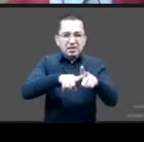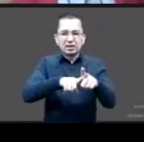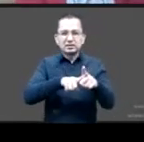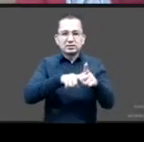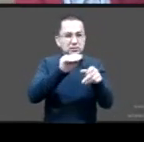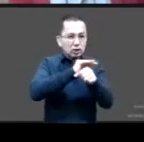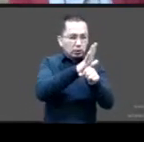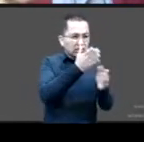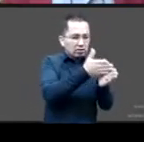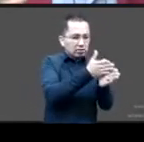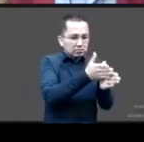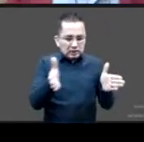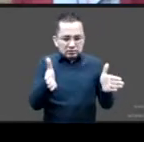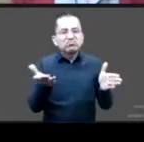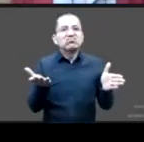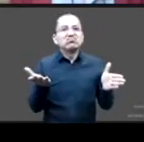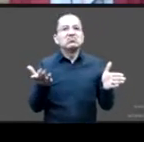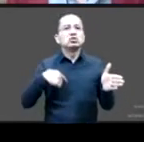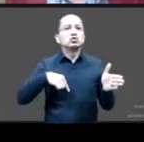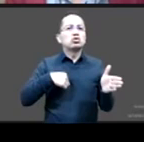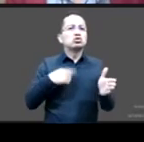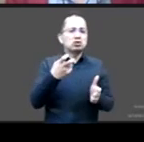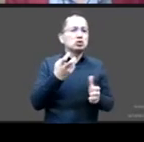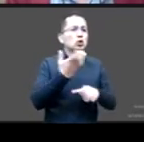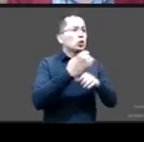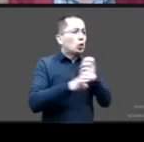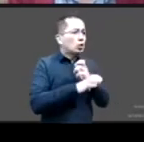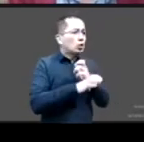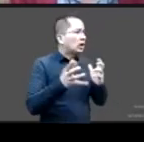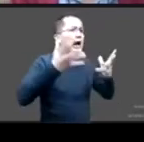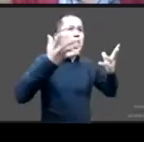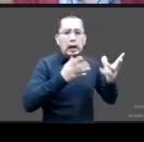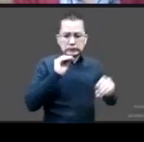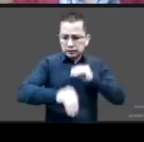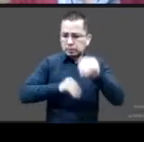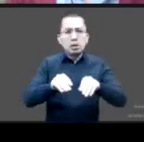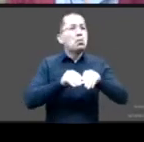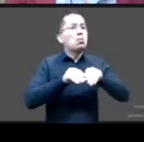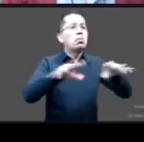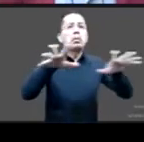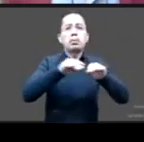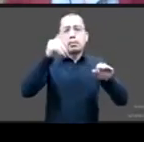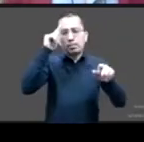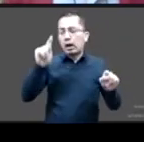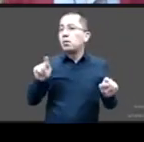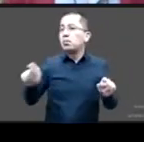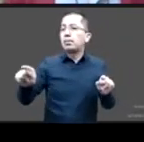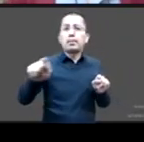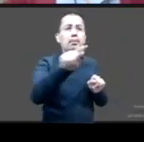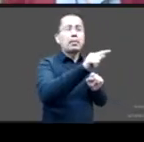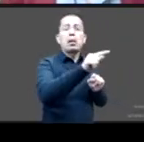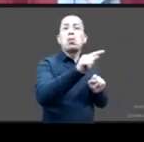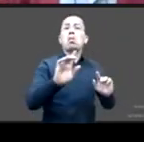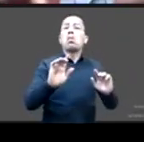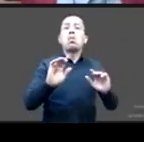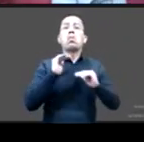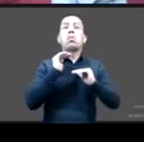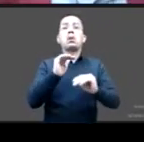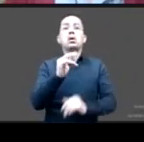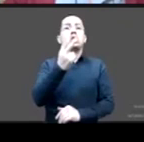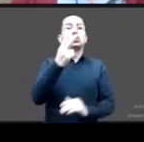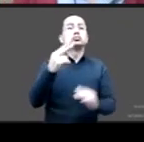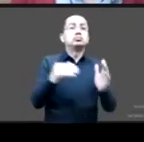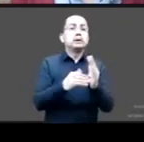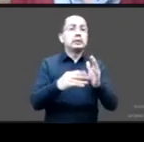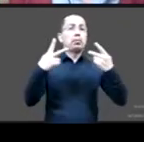solamente para unos dos mil personas que participan de nuestras comunidades de práctica y que era una posibilidad de usar la plataforma para